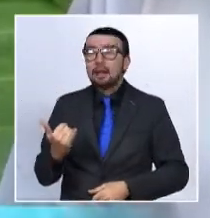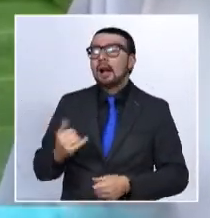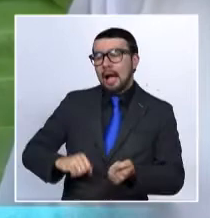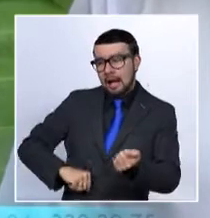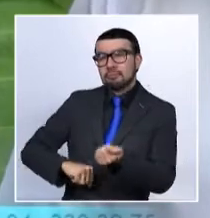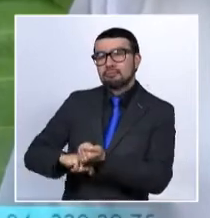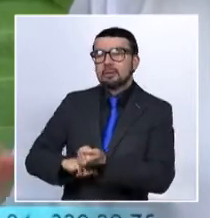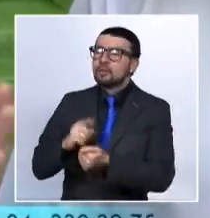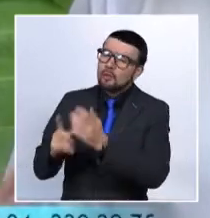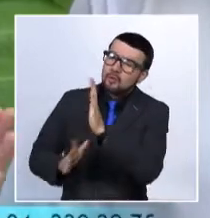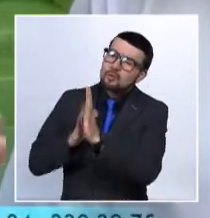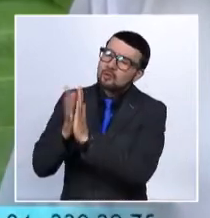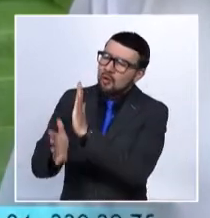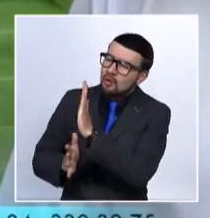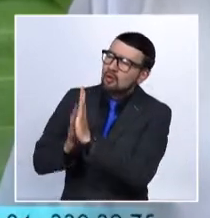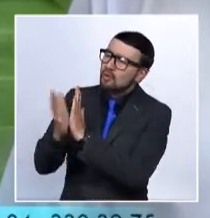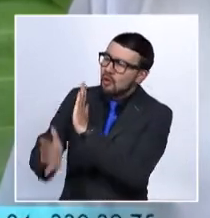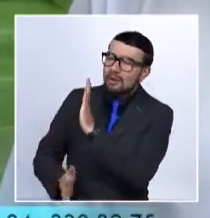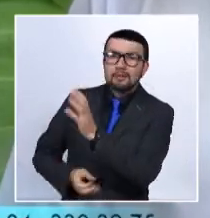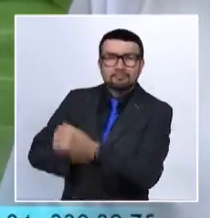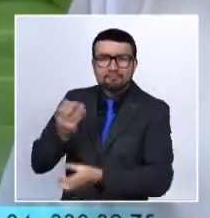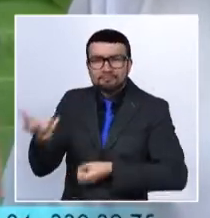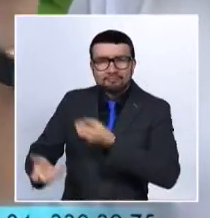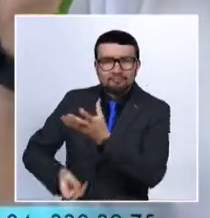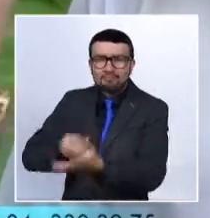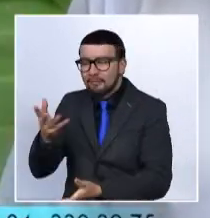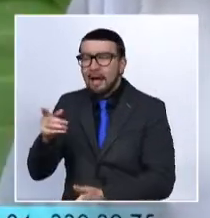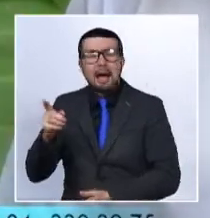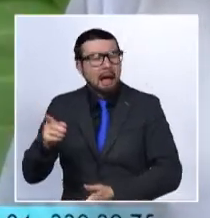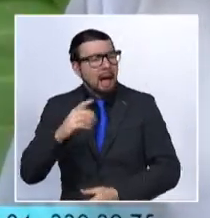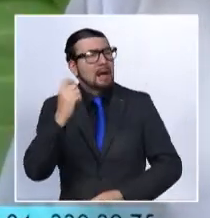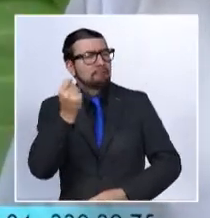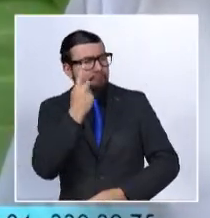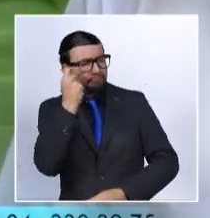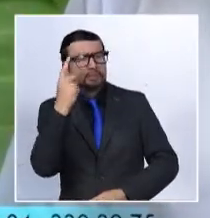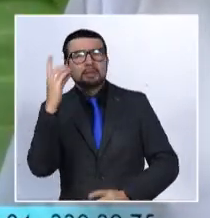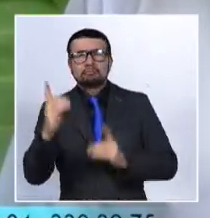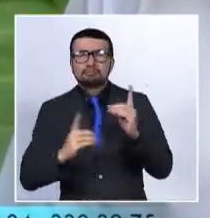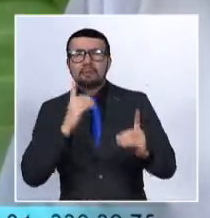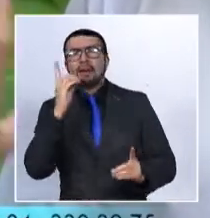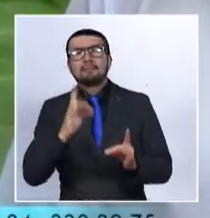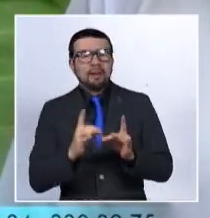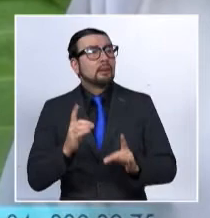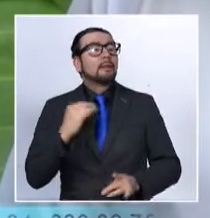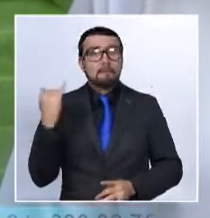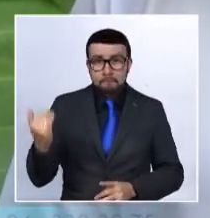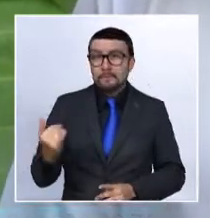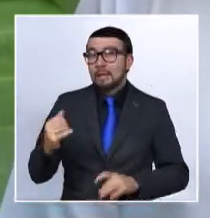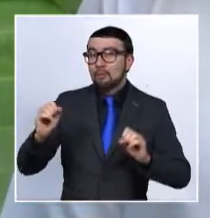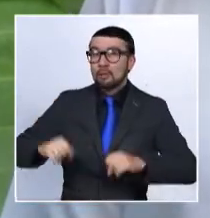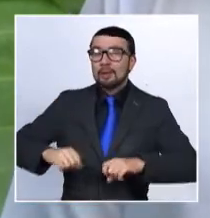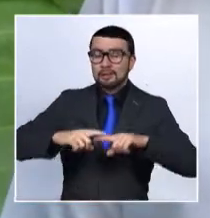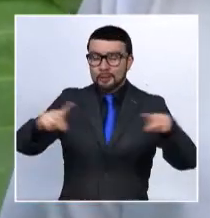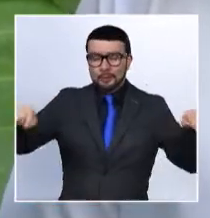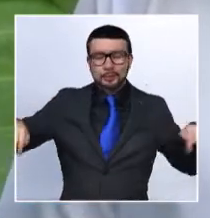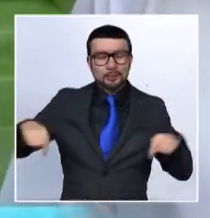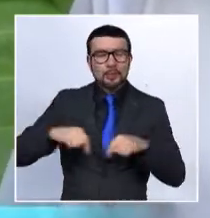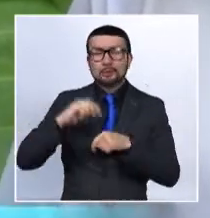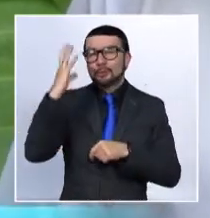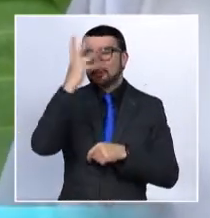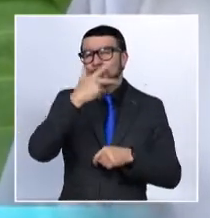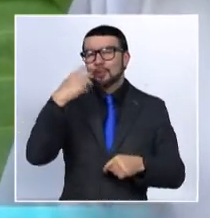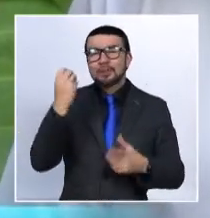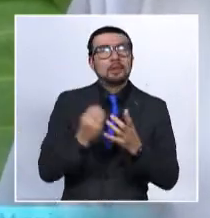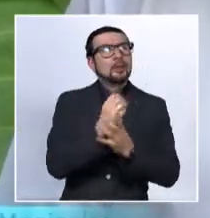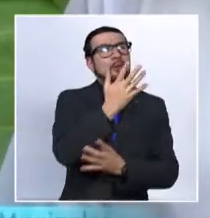esa información a los pacientes, y maravilloso porque podemos trabajar en estos campos tan bonitos al aire libre y aparte de eso pues